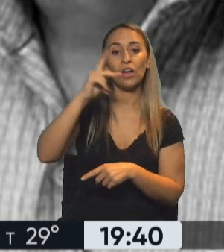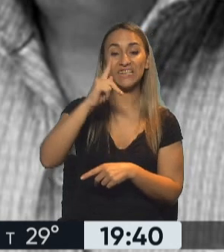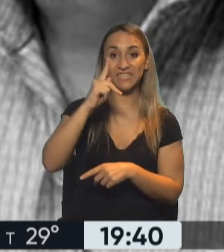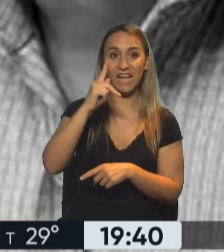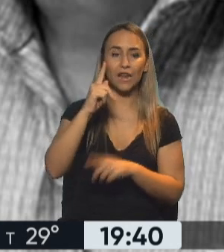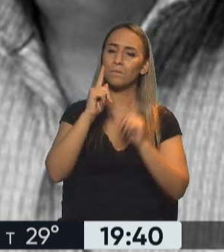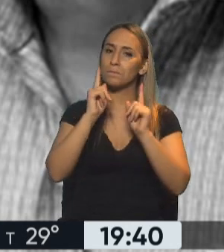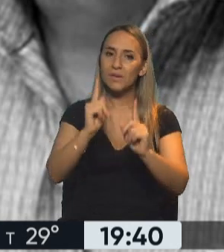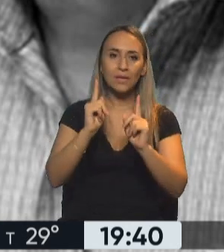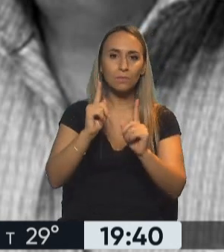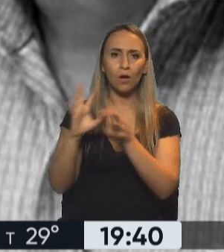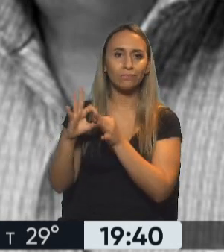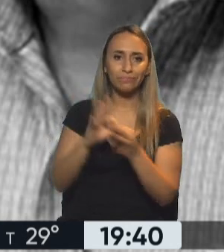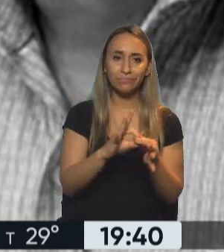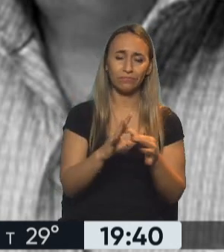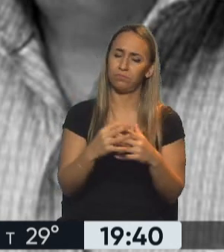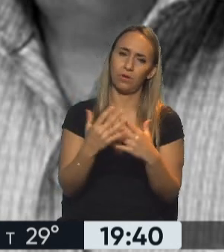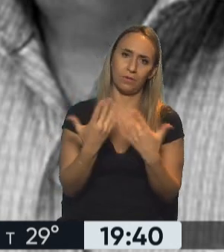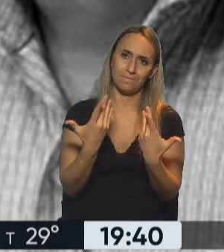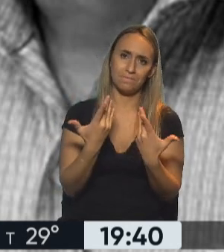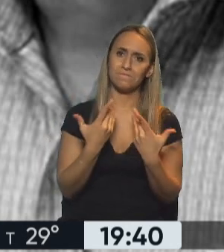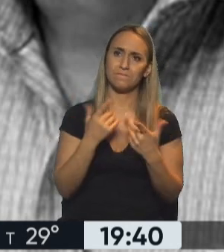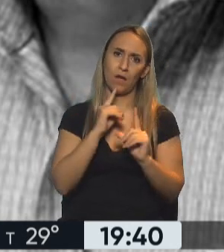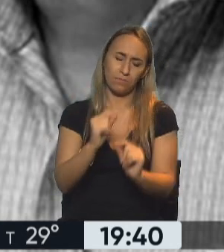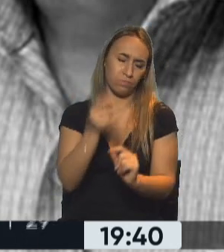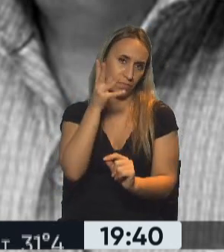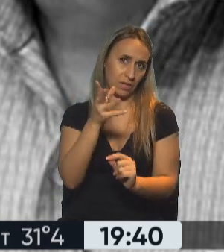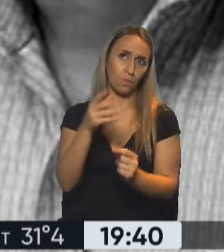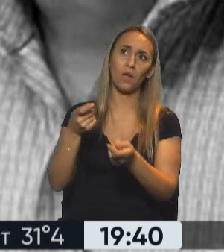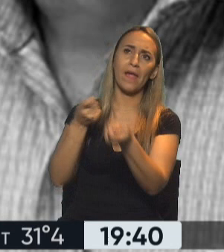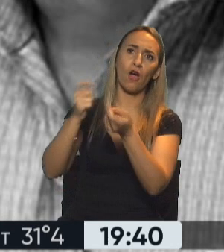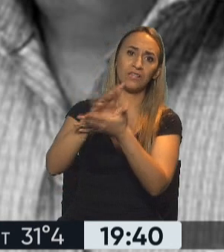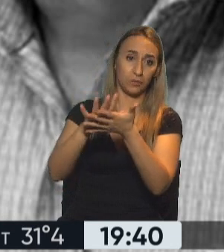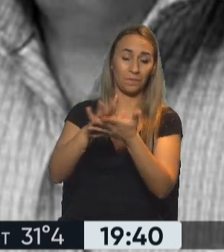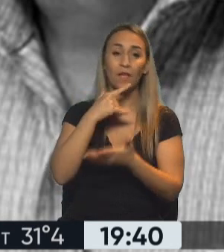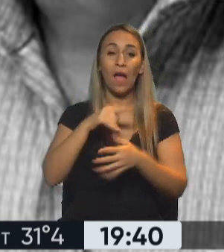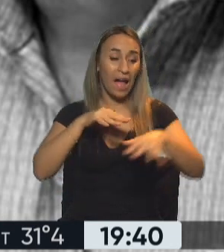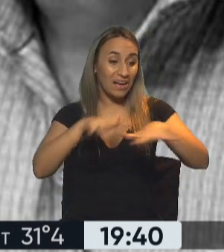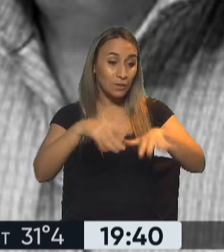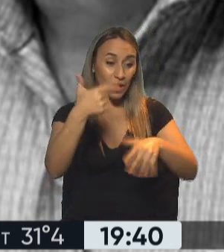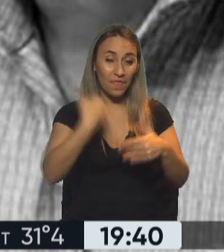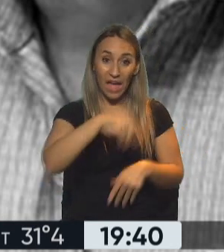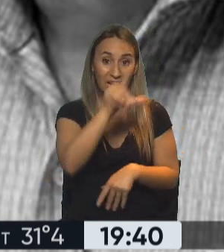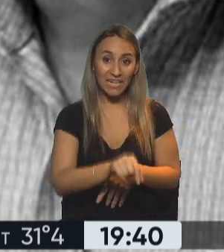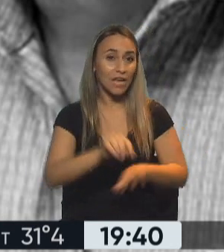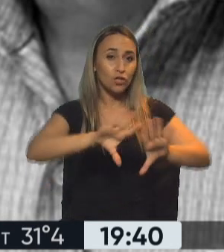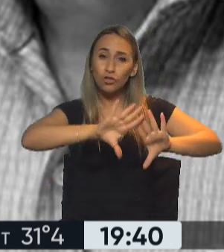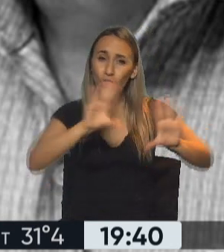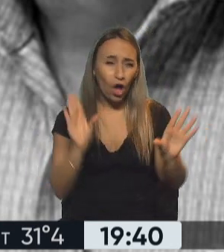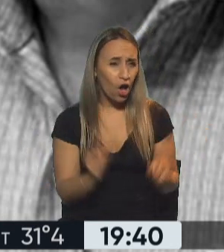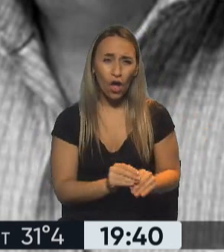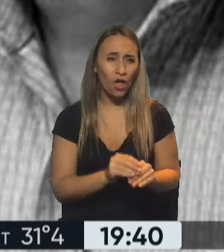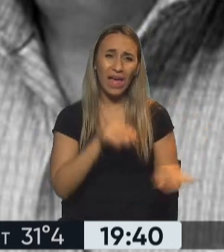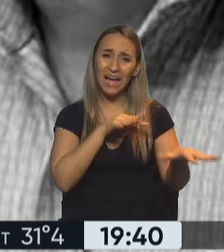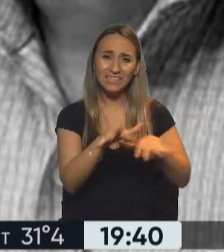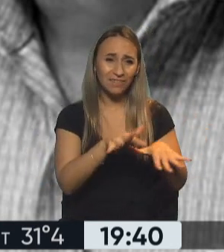también con respecto, muy crítica, ¿no? Con respecto a la negociación con el Fondo Monetario Internacional. Todas las actividades en Argentina, todas,